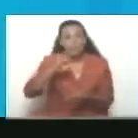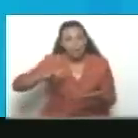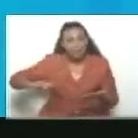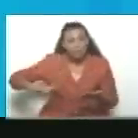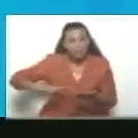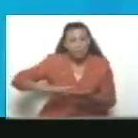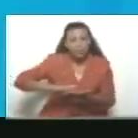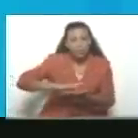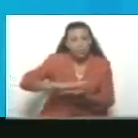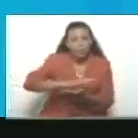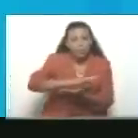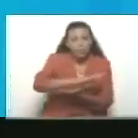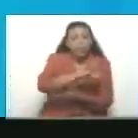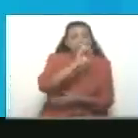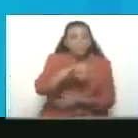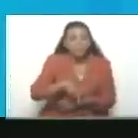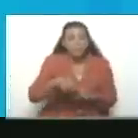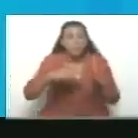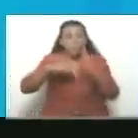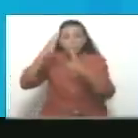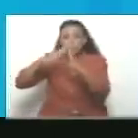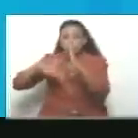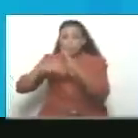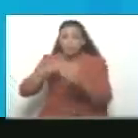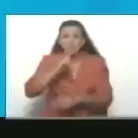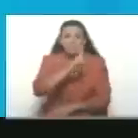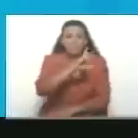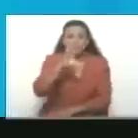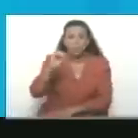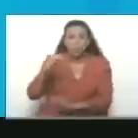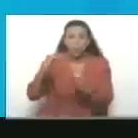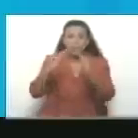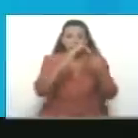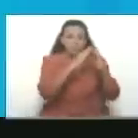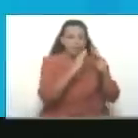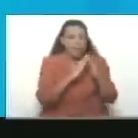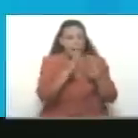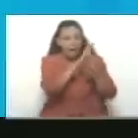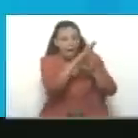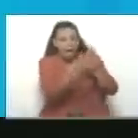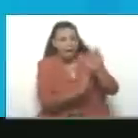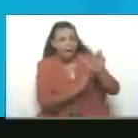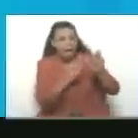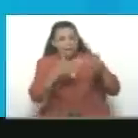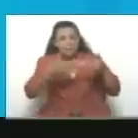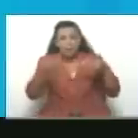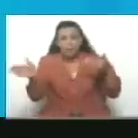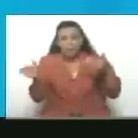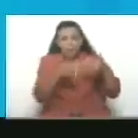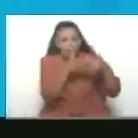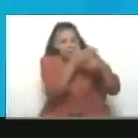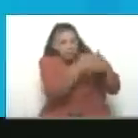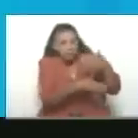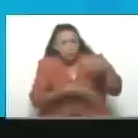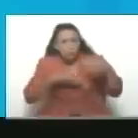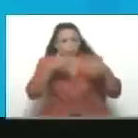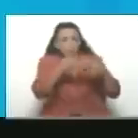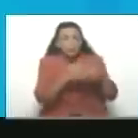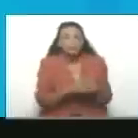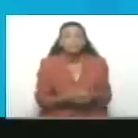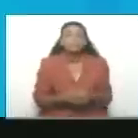zona palal baro bar tricolor recuperó 150 fachadas Y eso Quedó bien bonito que es de la parte la vía